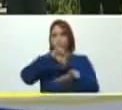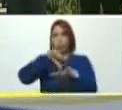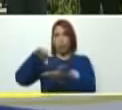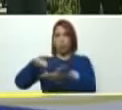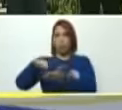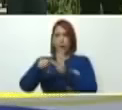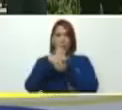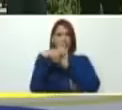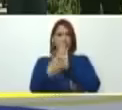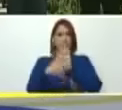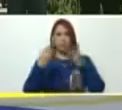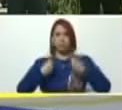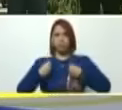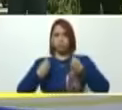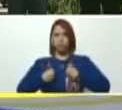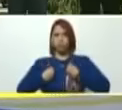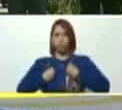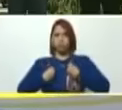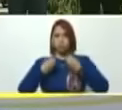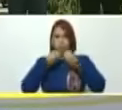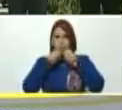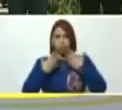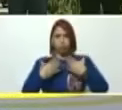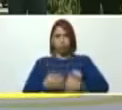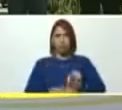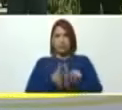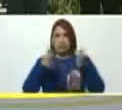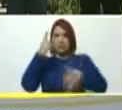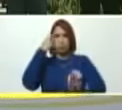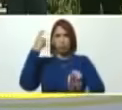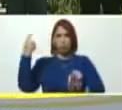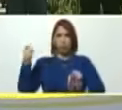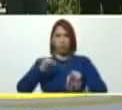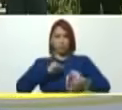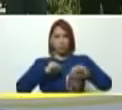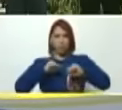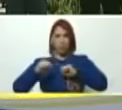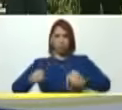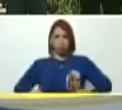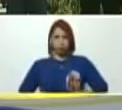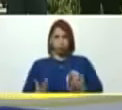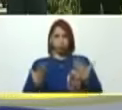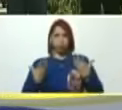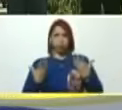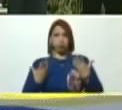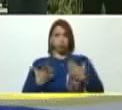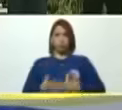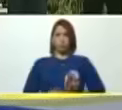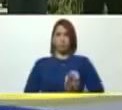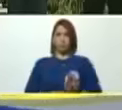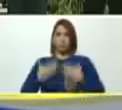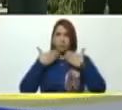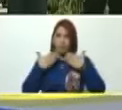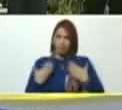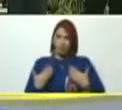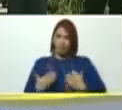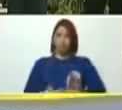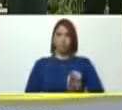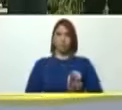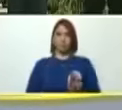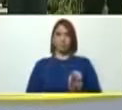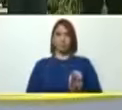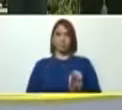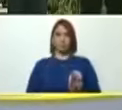el derecho al vivir viviendo. Ese es el gran sueño que nos mueve. Así que les agradezco.